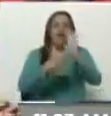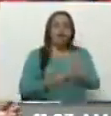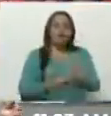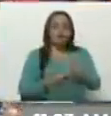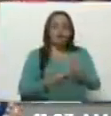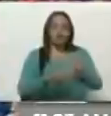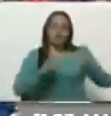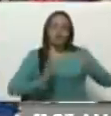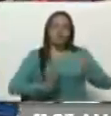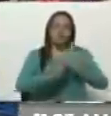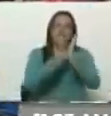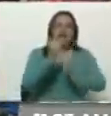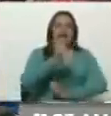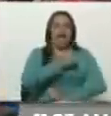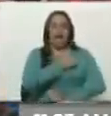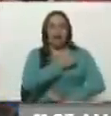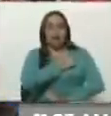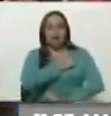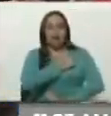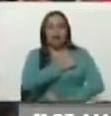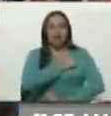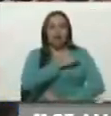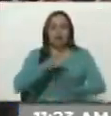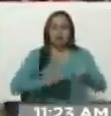y romana.